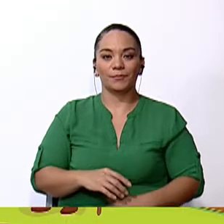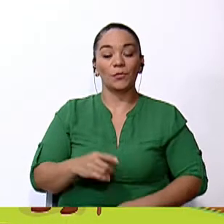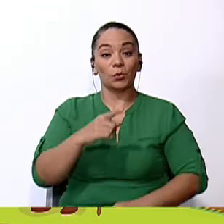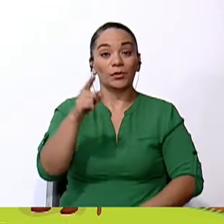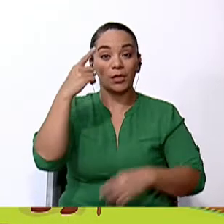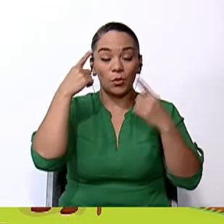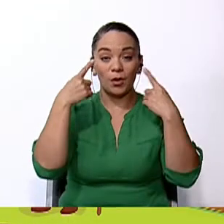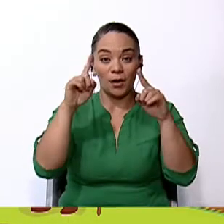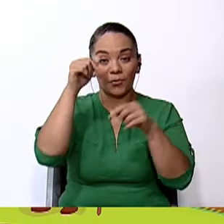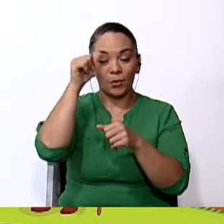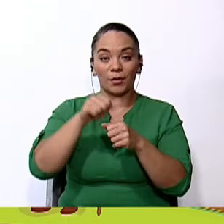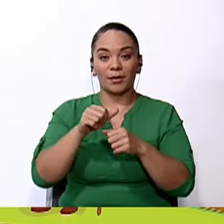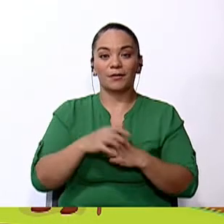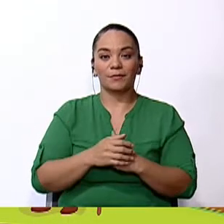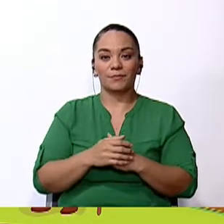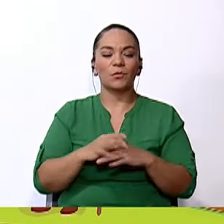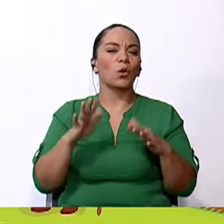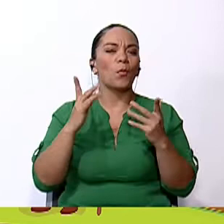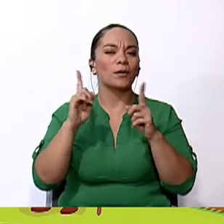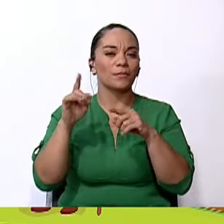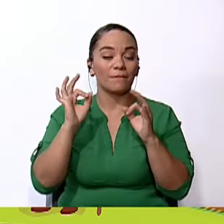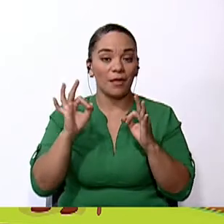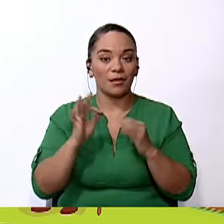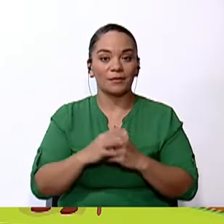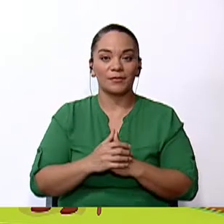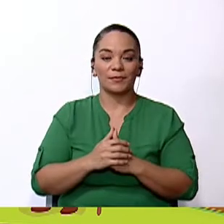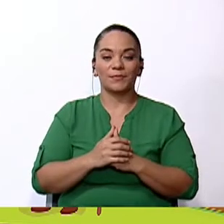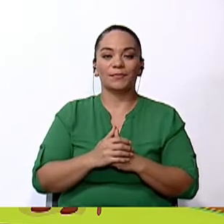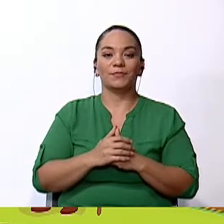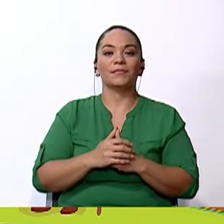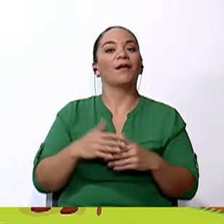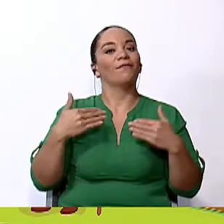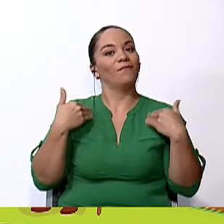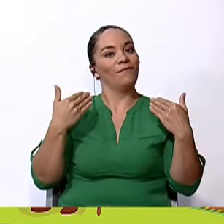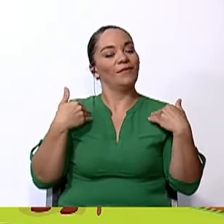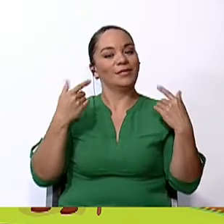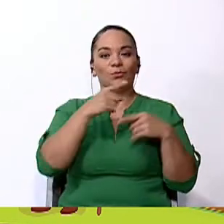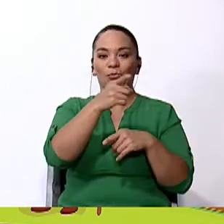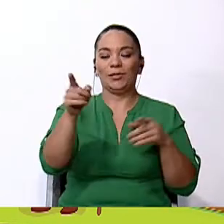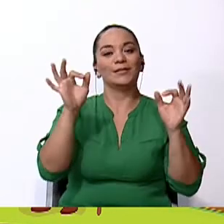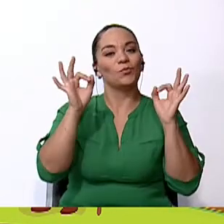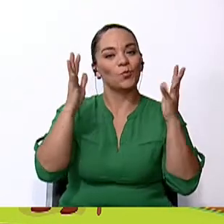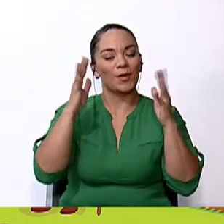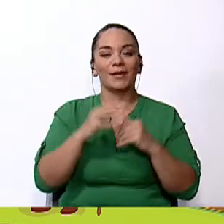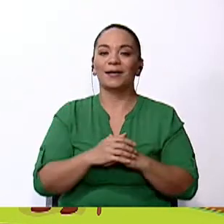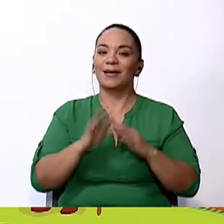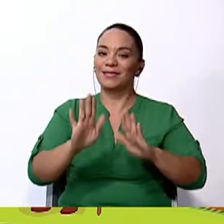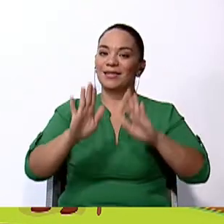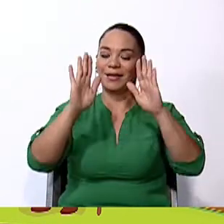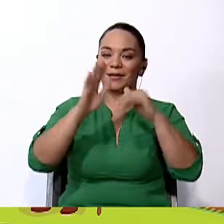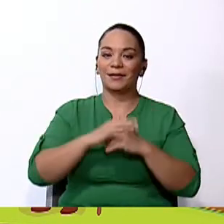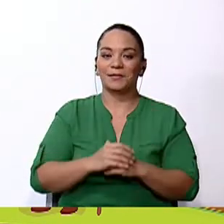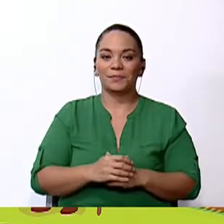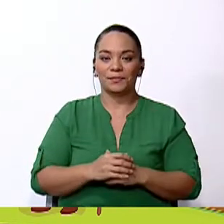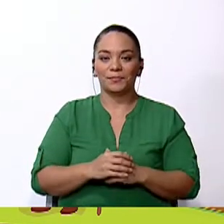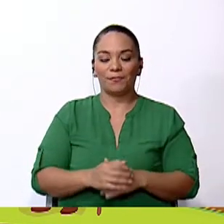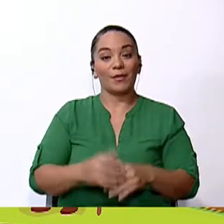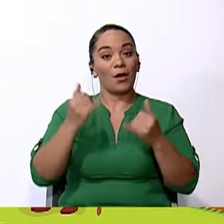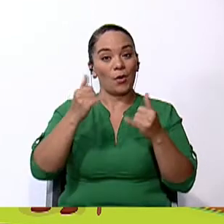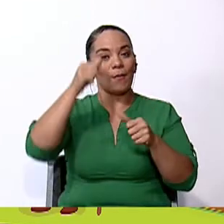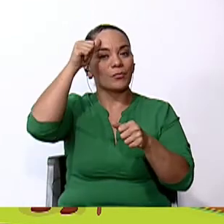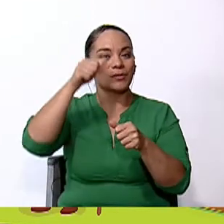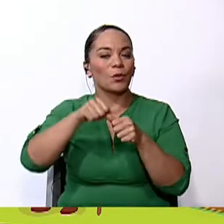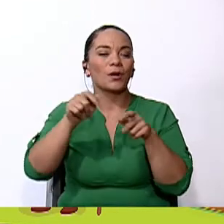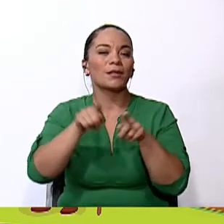¿Lograron recordar? ¿Cómo les va? Bien, los felicito y las felicito. Excelente. Vamos a recordar